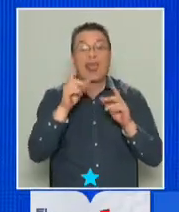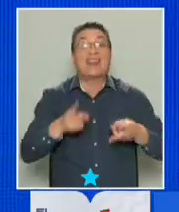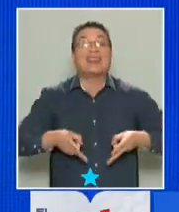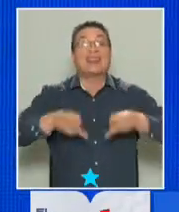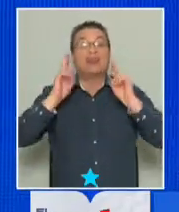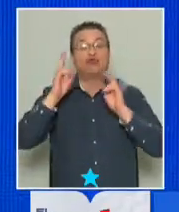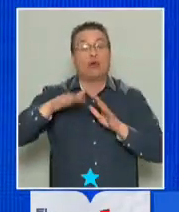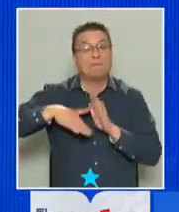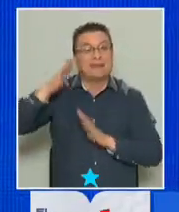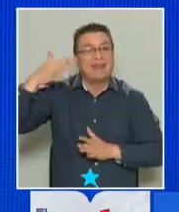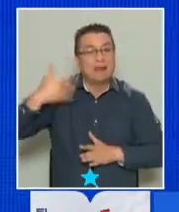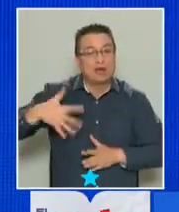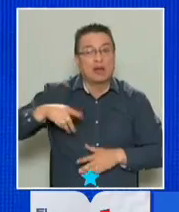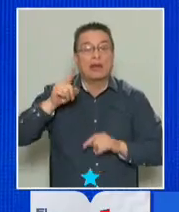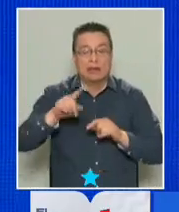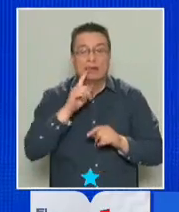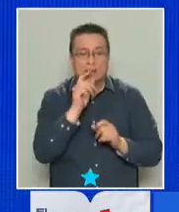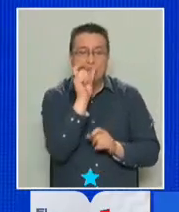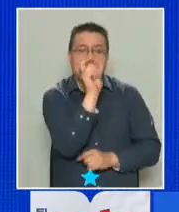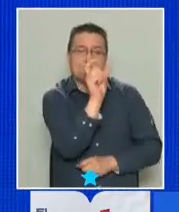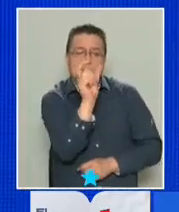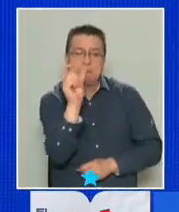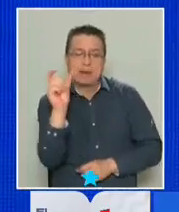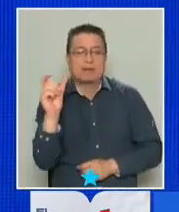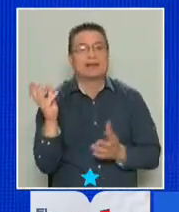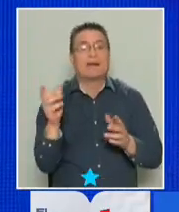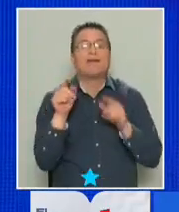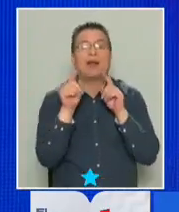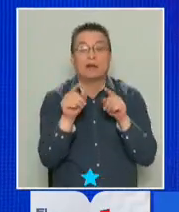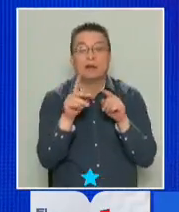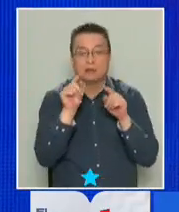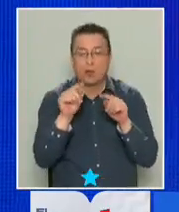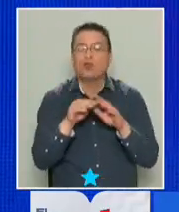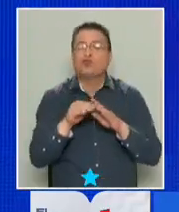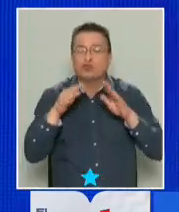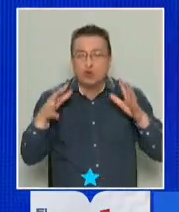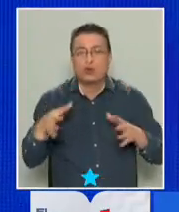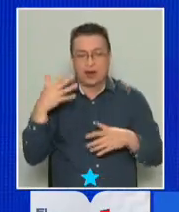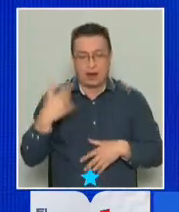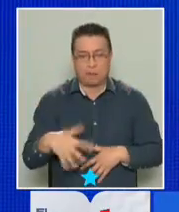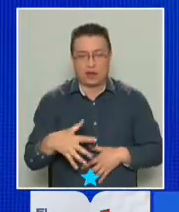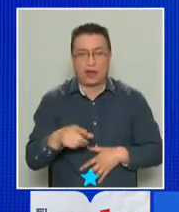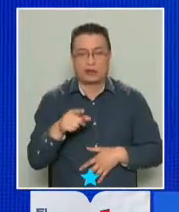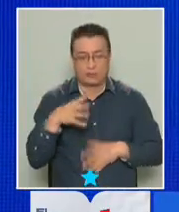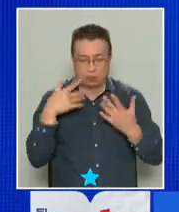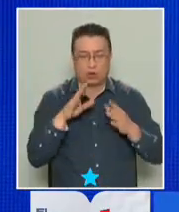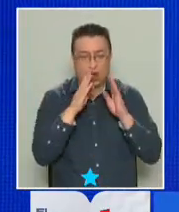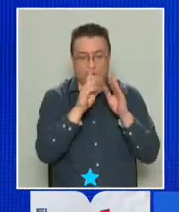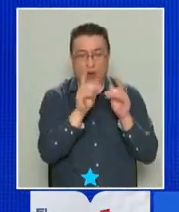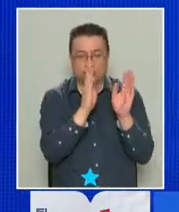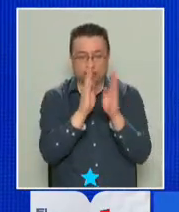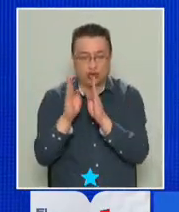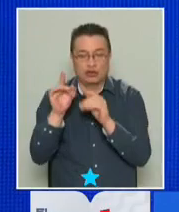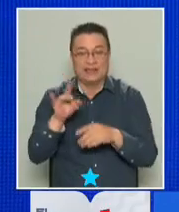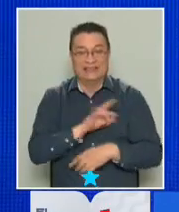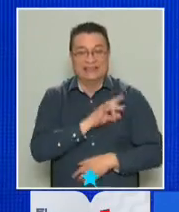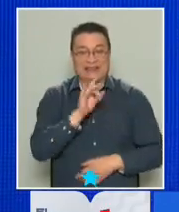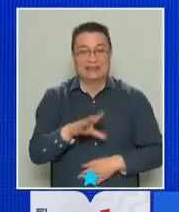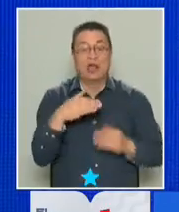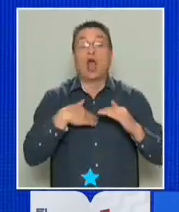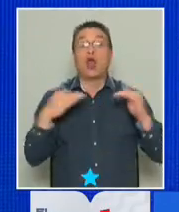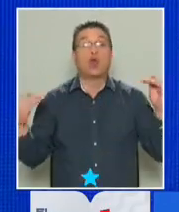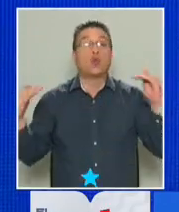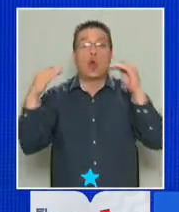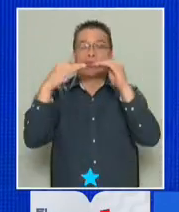fundamentales y también a los conceptos y quiero que bien relevante es clave digamos el ordenamiento que tenemos en el país que es la igualdad